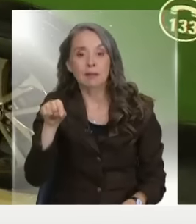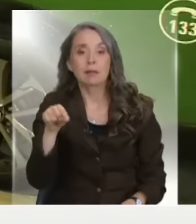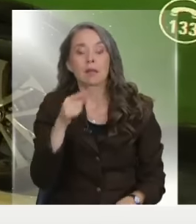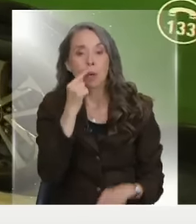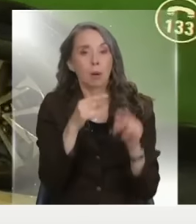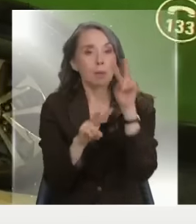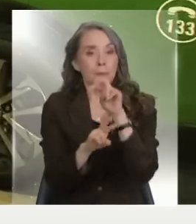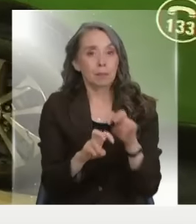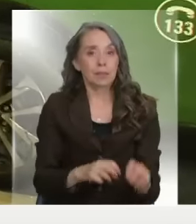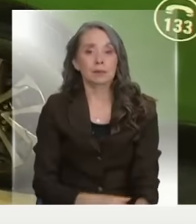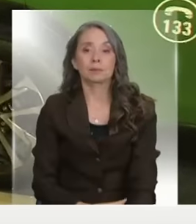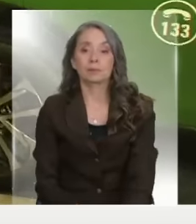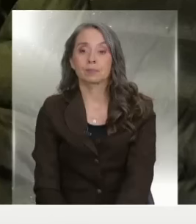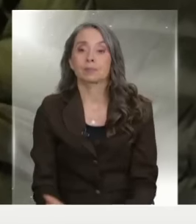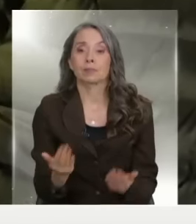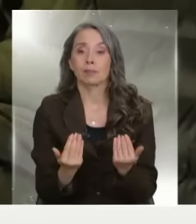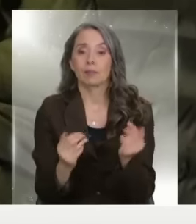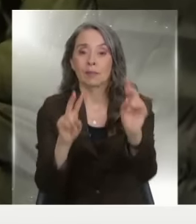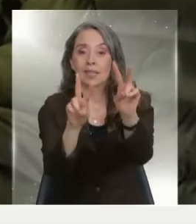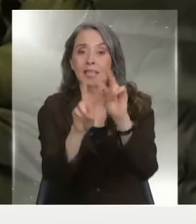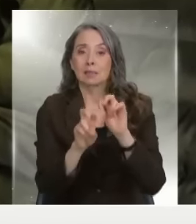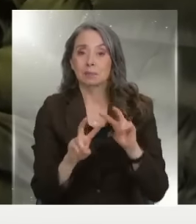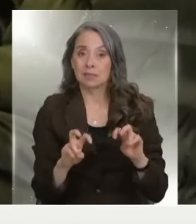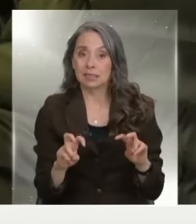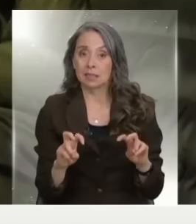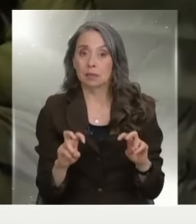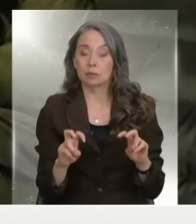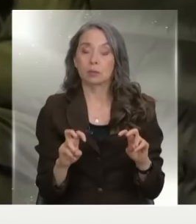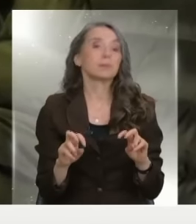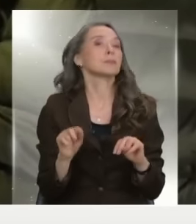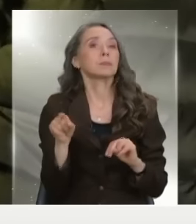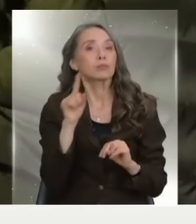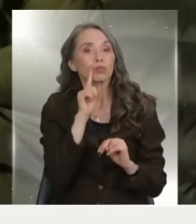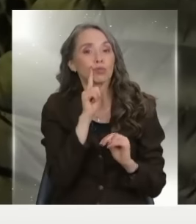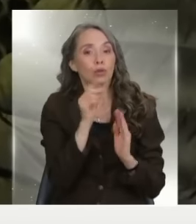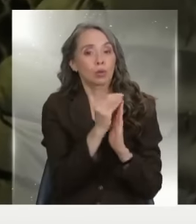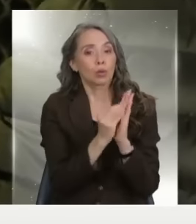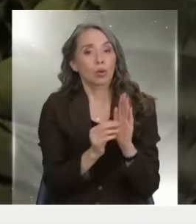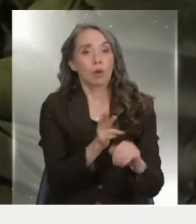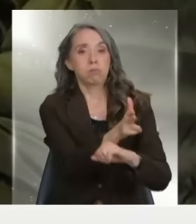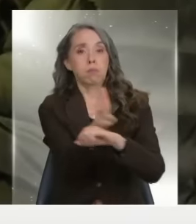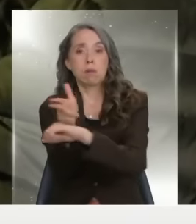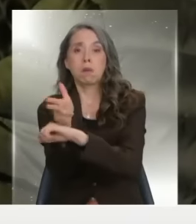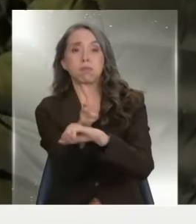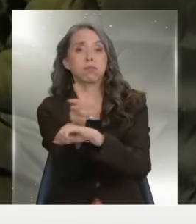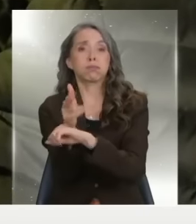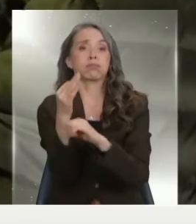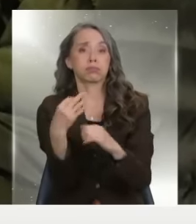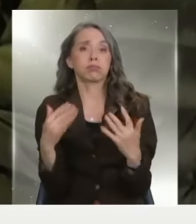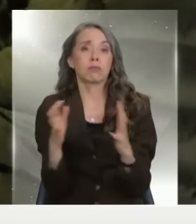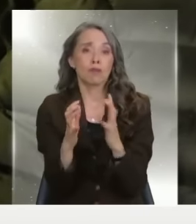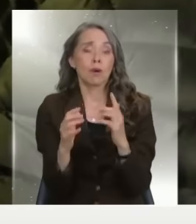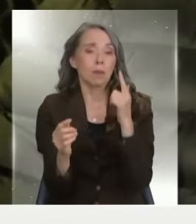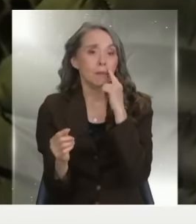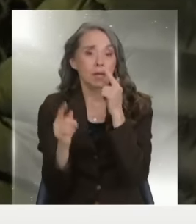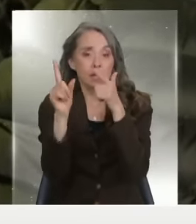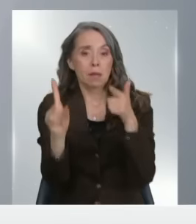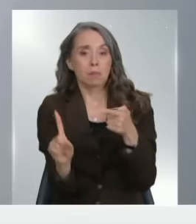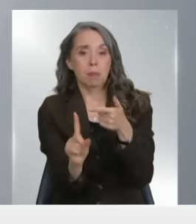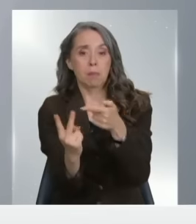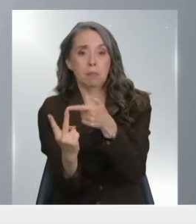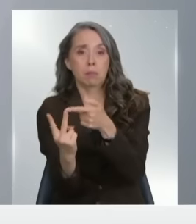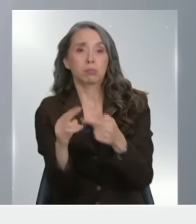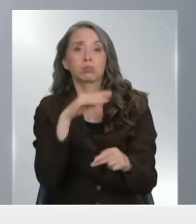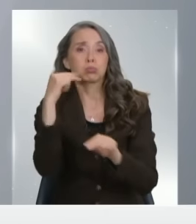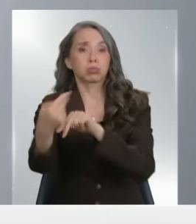Tenemos un hecho que se requiere la materia de investigación, en el cual se mantiene un hecho que es considerado violento de acuerdo a las características del fallecimiento que se mantienen las